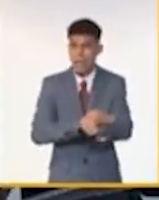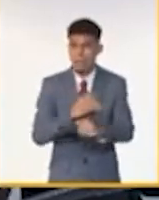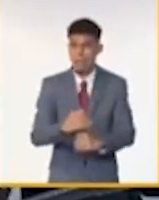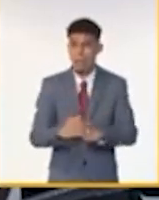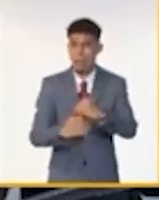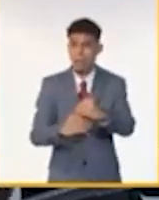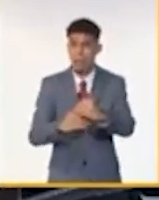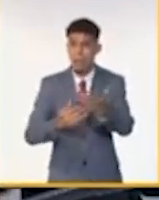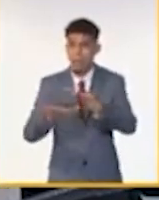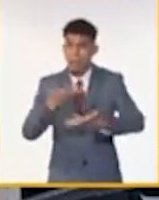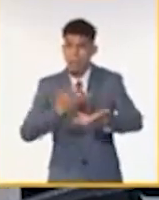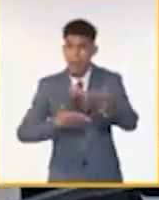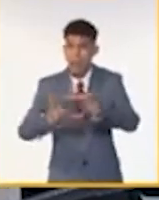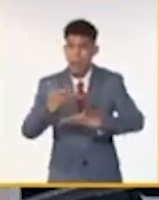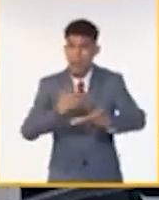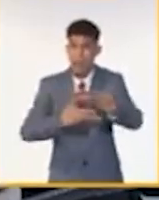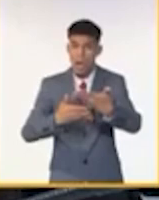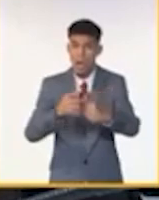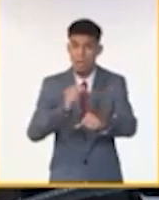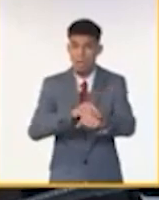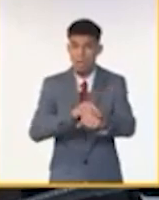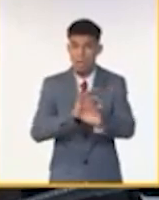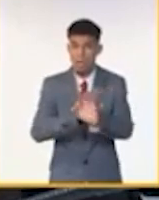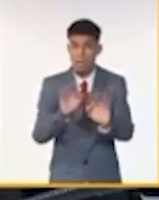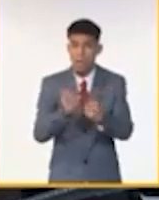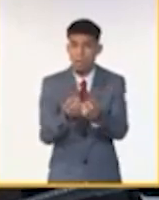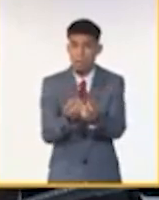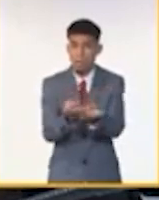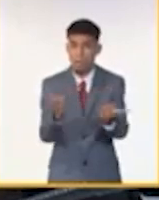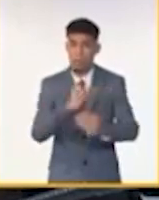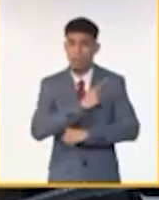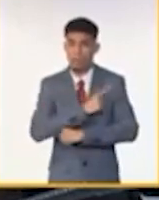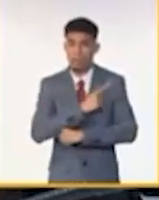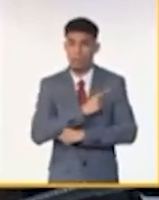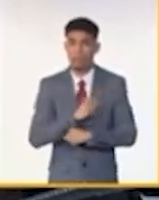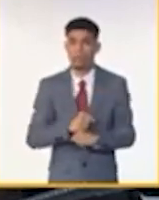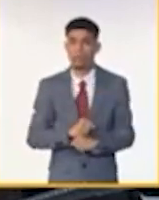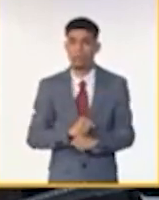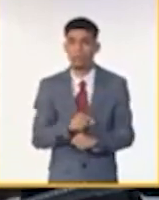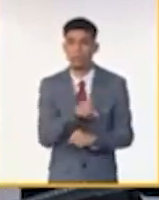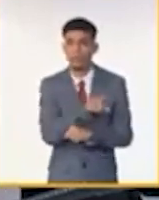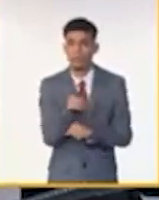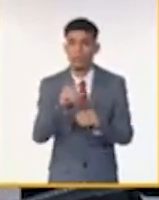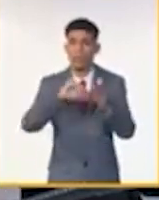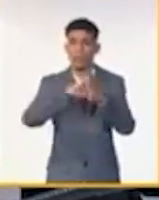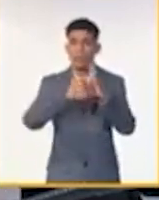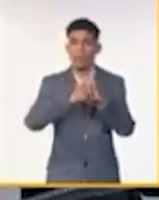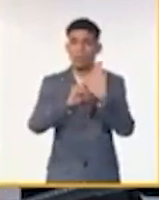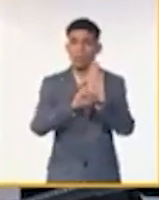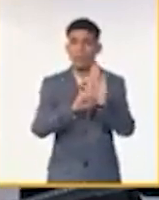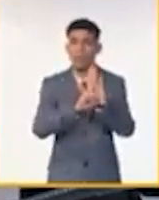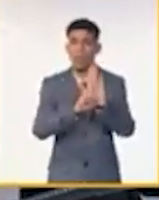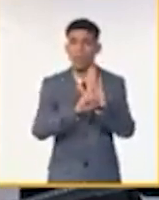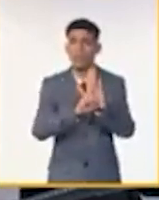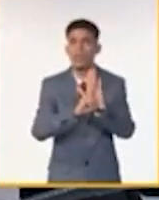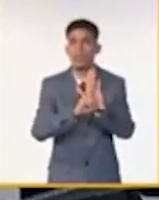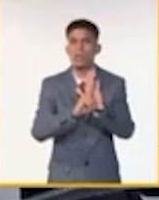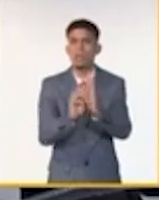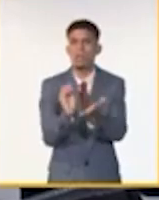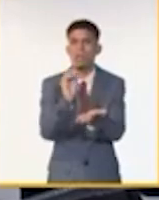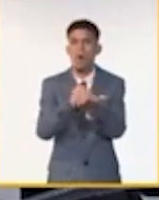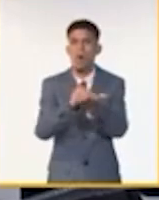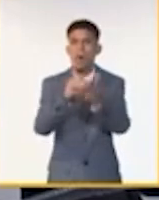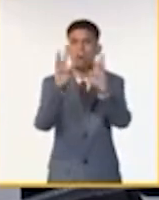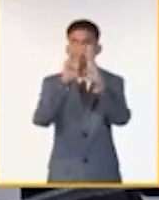discusión y desde el momento que se le distribuye a los diputados estos proyectos de leyes se sitúan en el sitio web